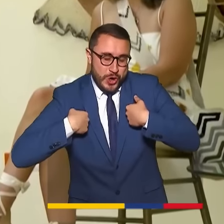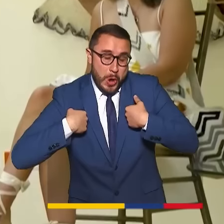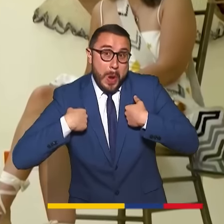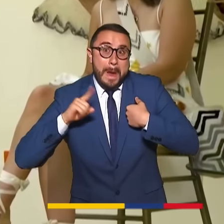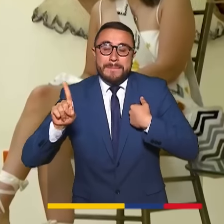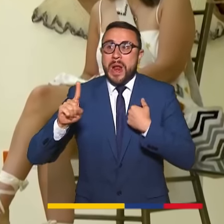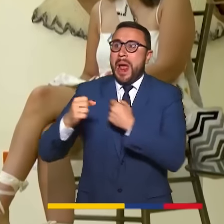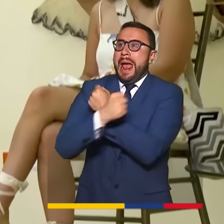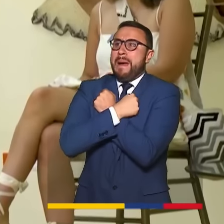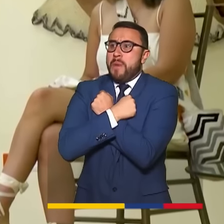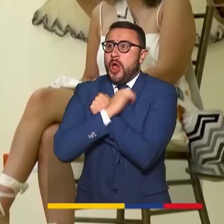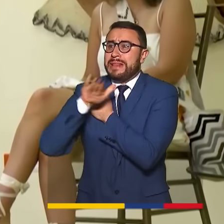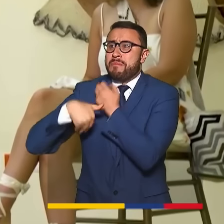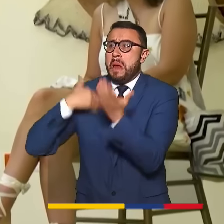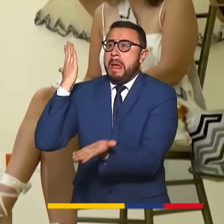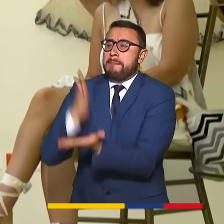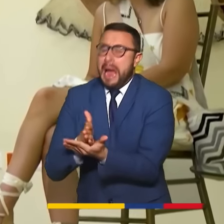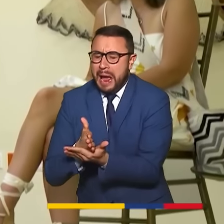herido, siempre.